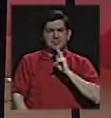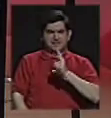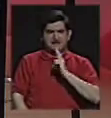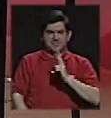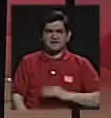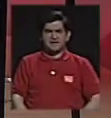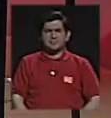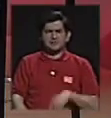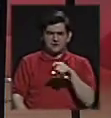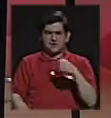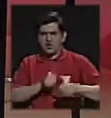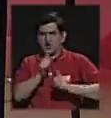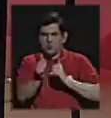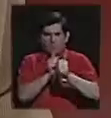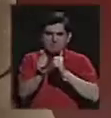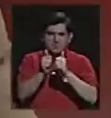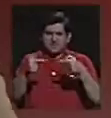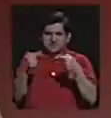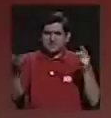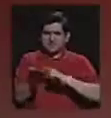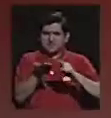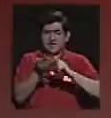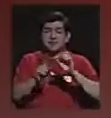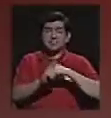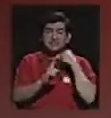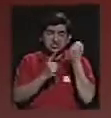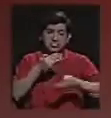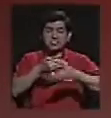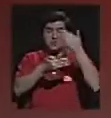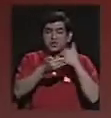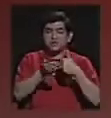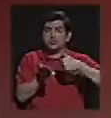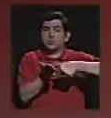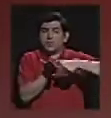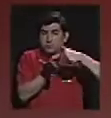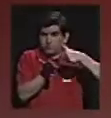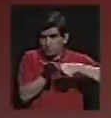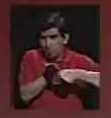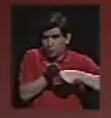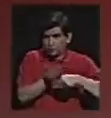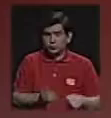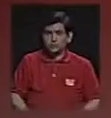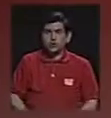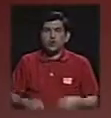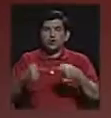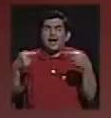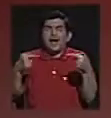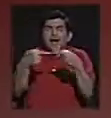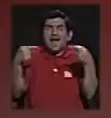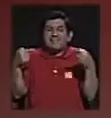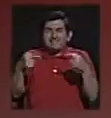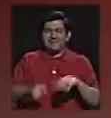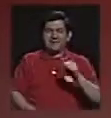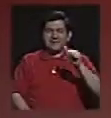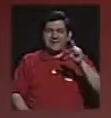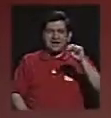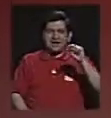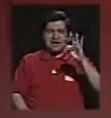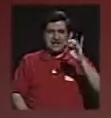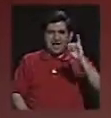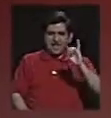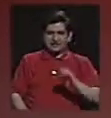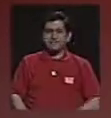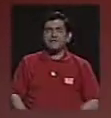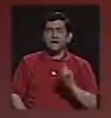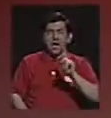a Liberación Nacional. Bueno, hemos visto situaciones en las que el voto anti logra levantar a